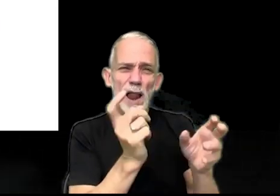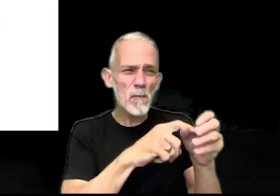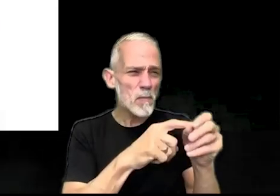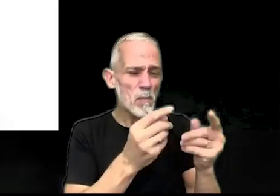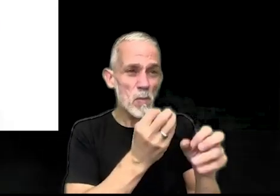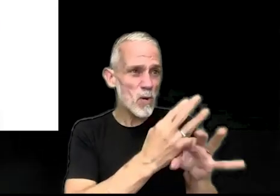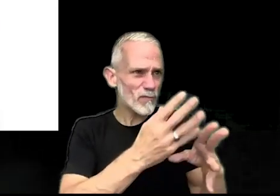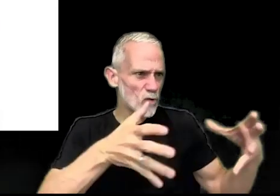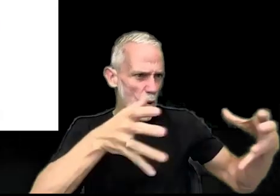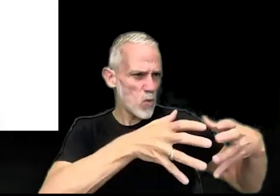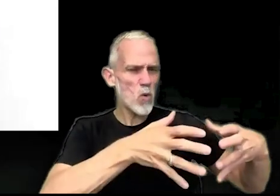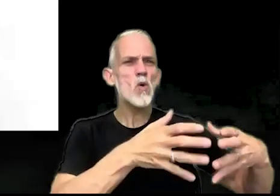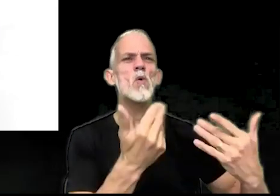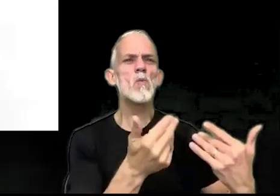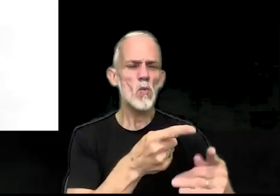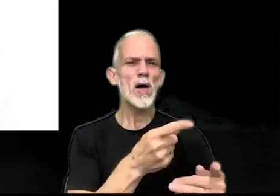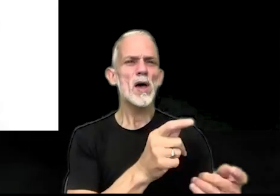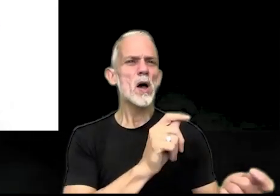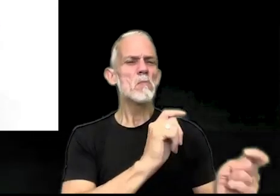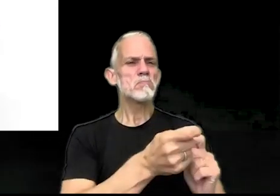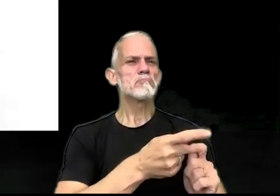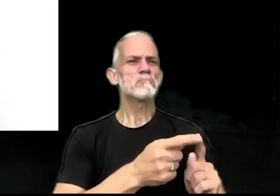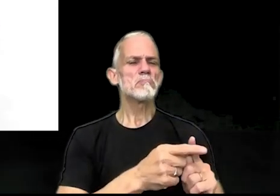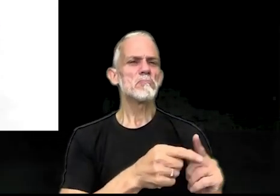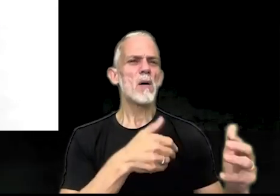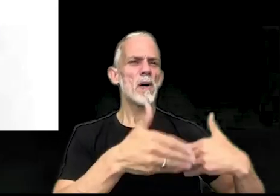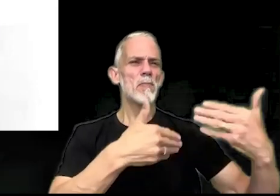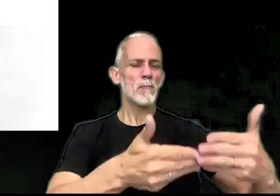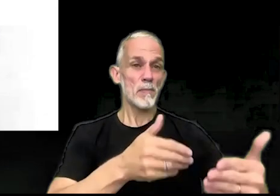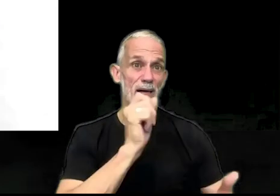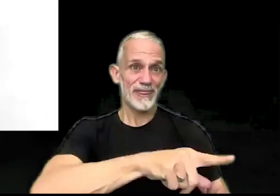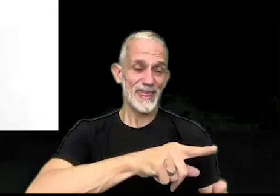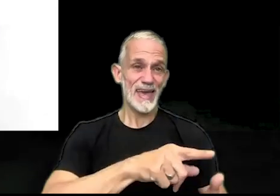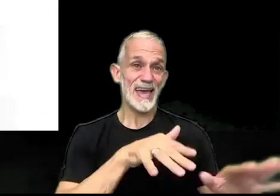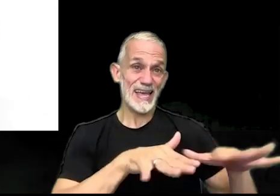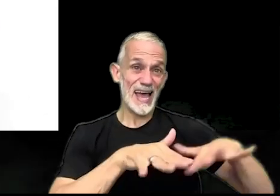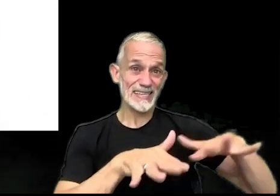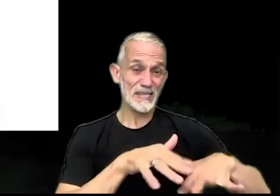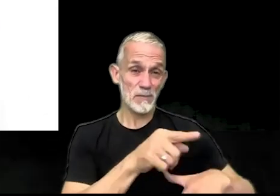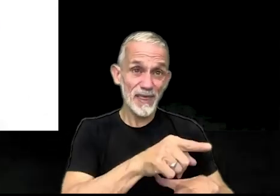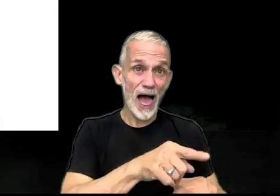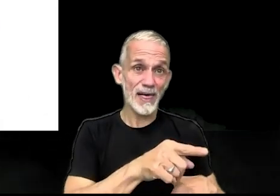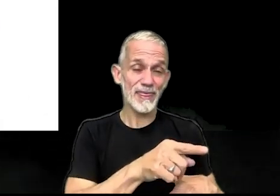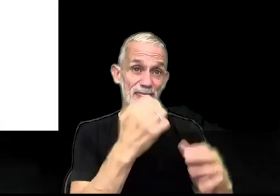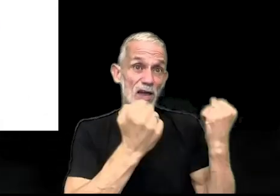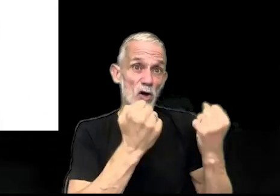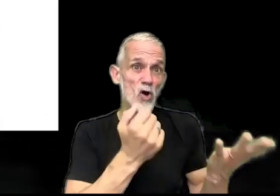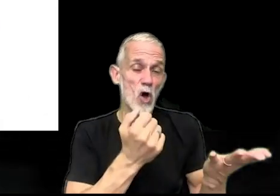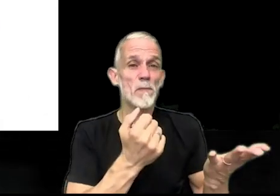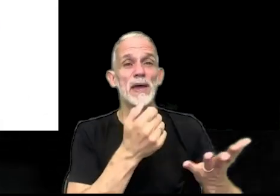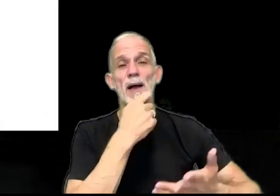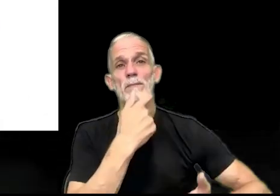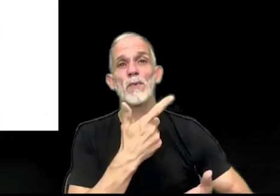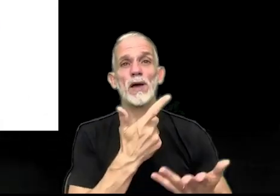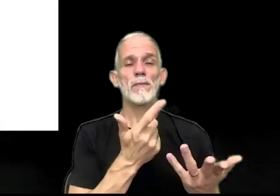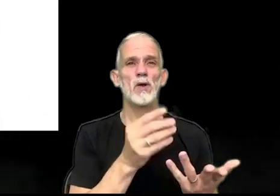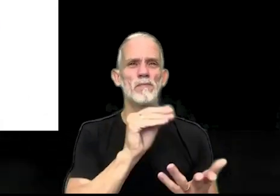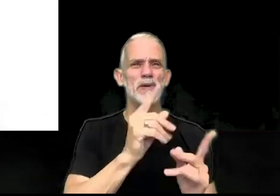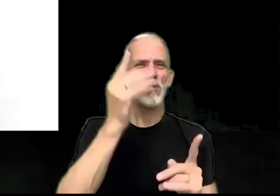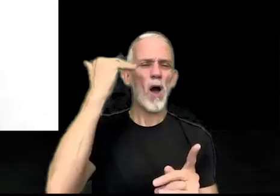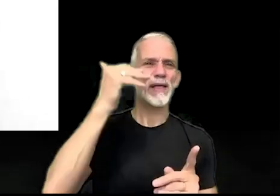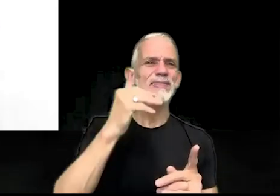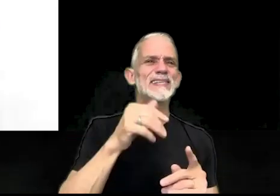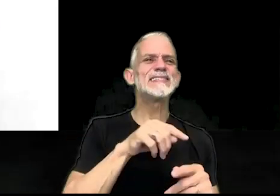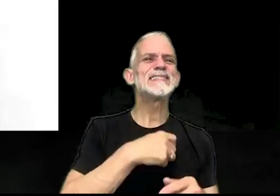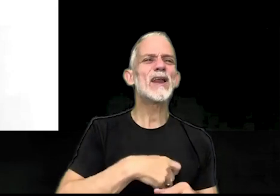5 profesionales que puedan reemplazarlos en el desarrollo de su actividad económica, como definía